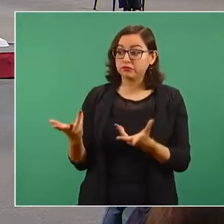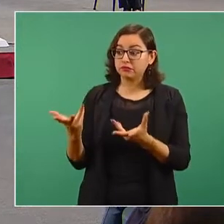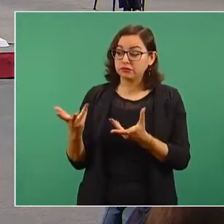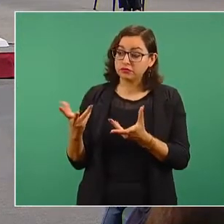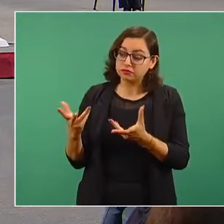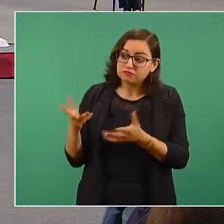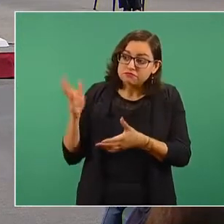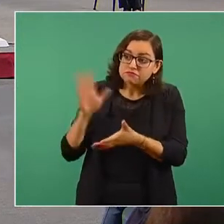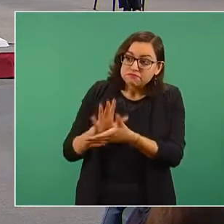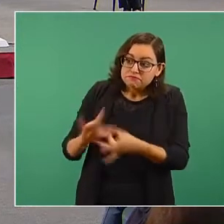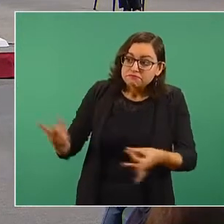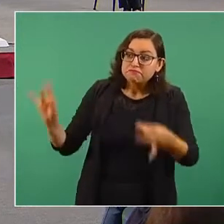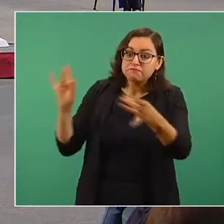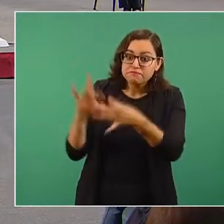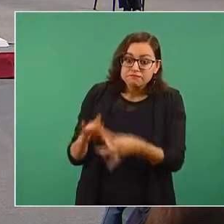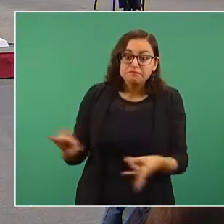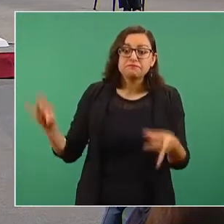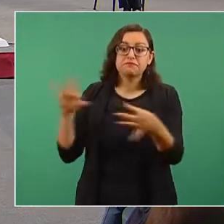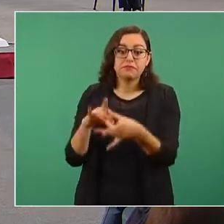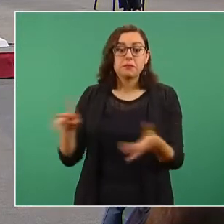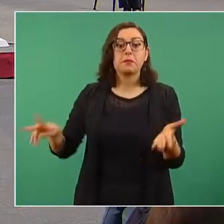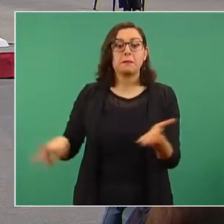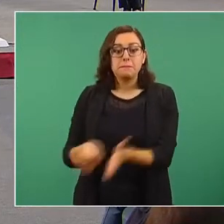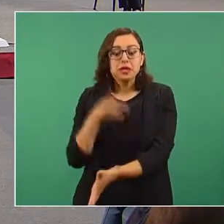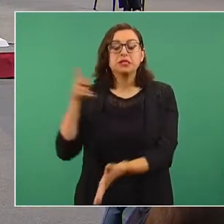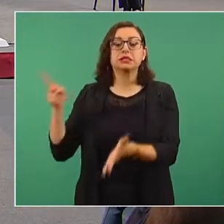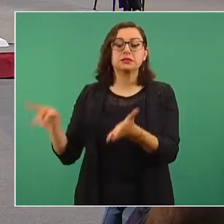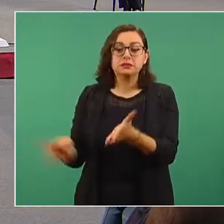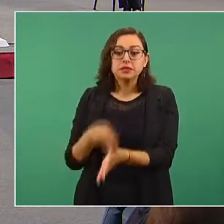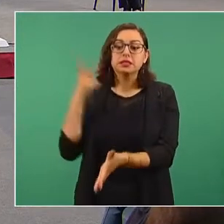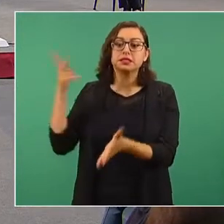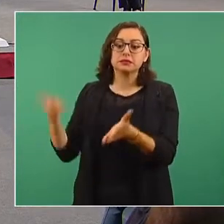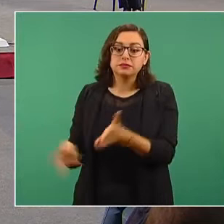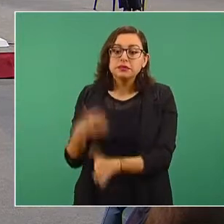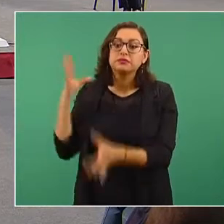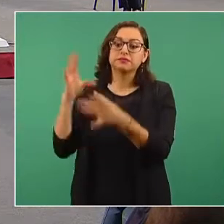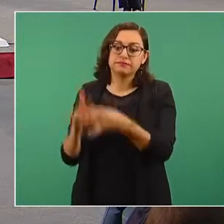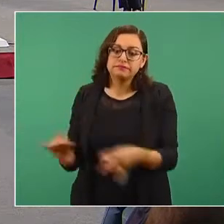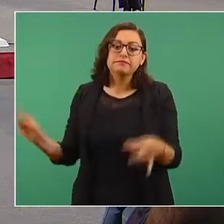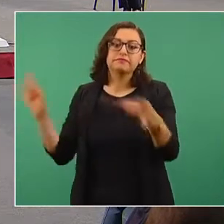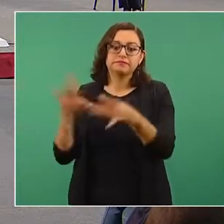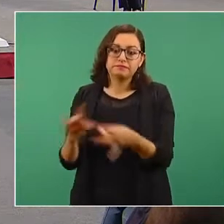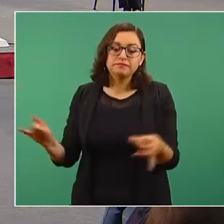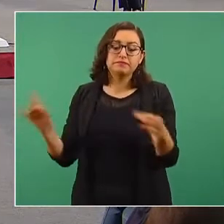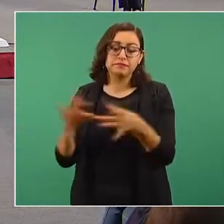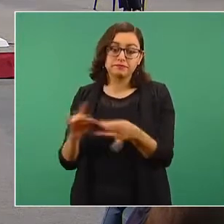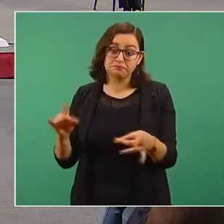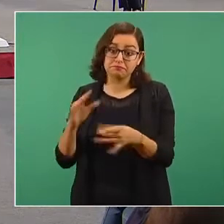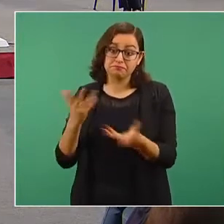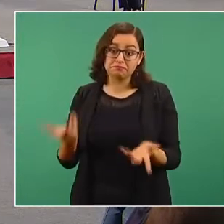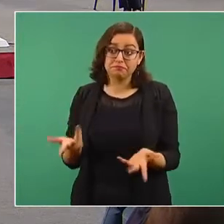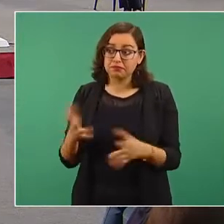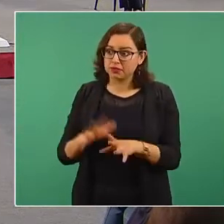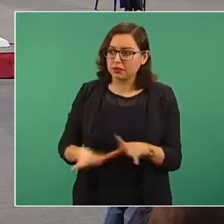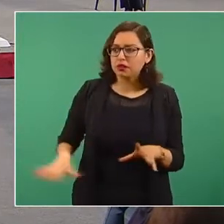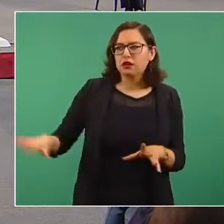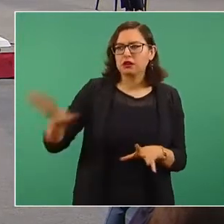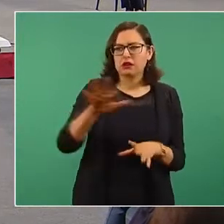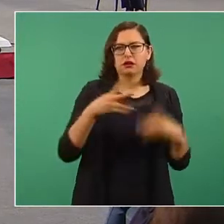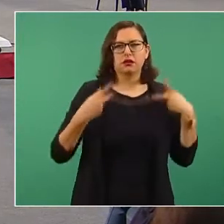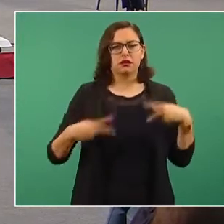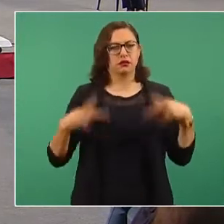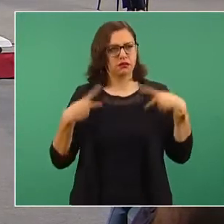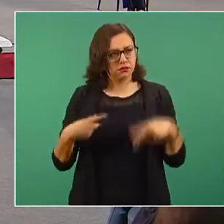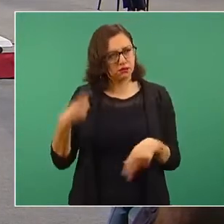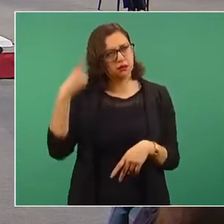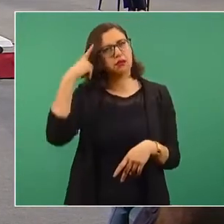hasta que se vaya tomando conciencia. Porque además, antes estos